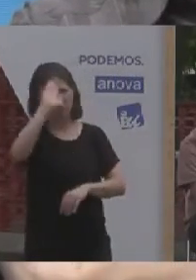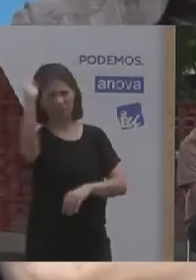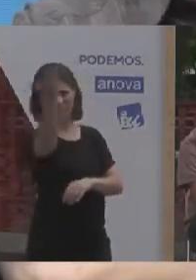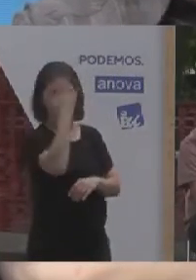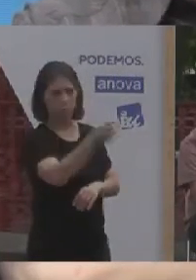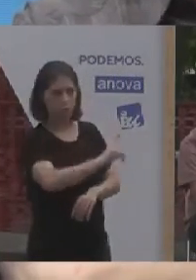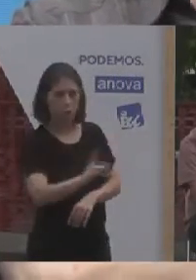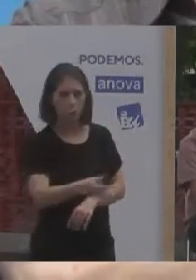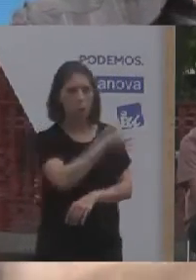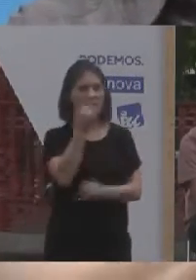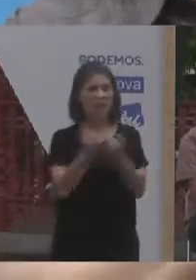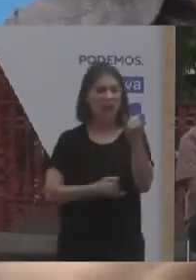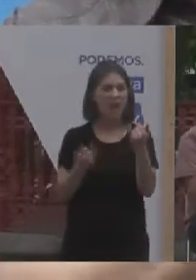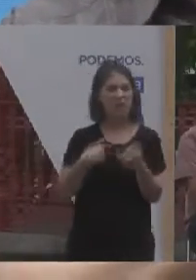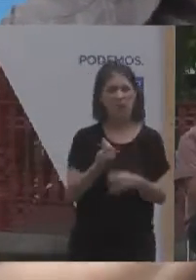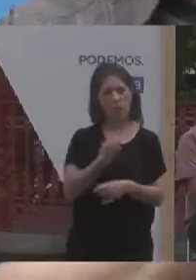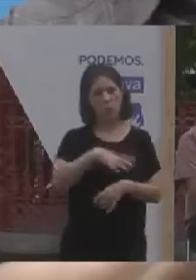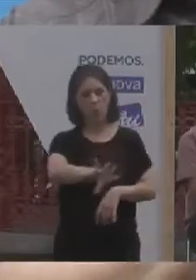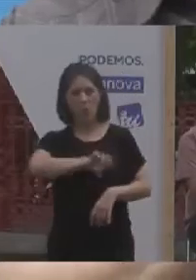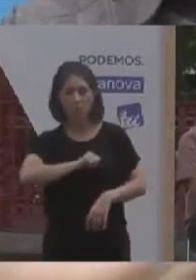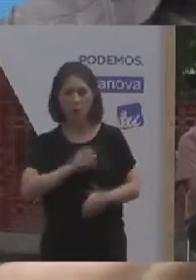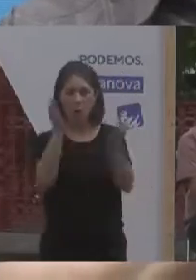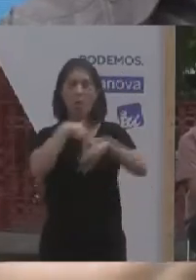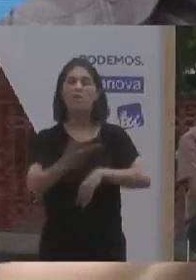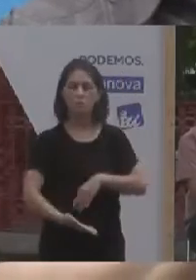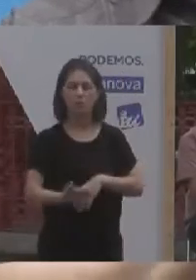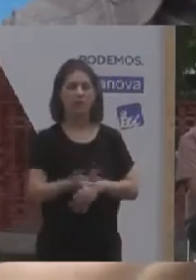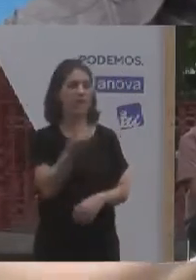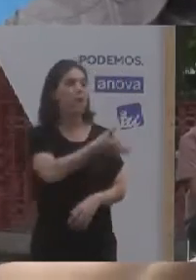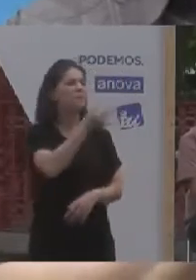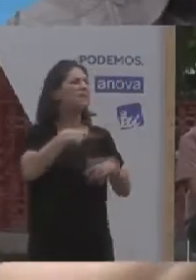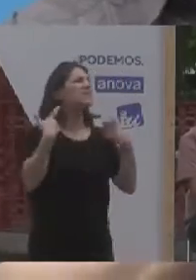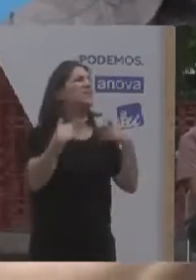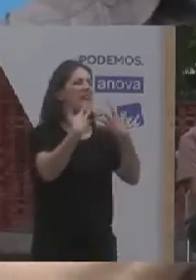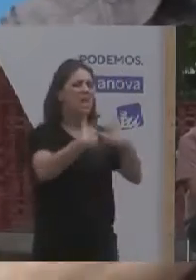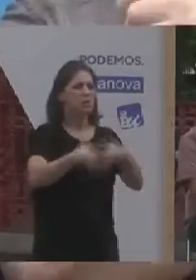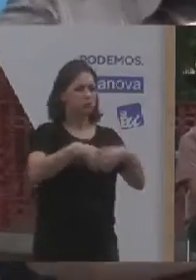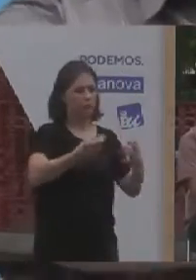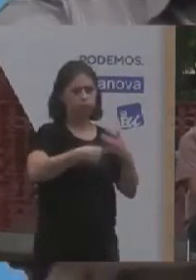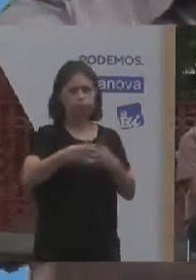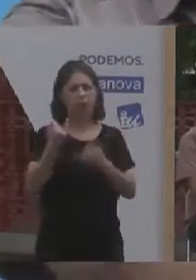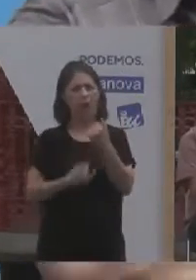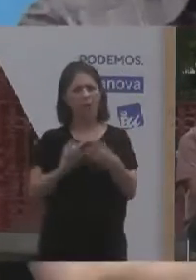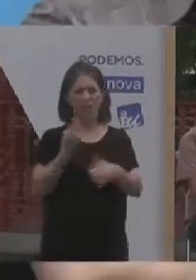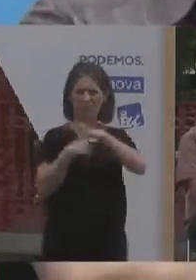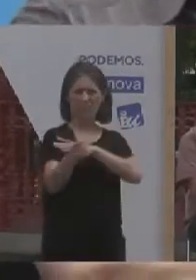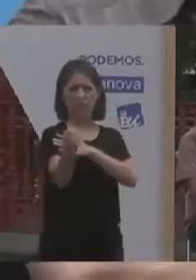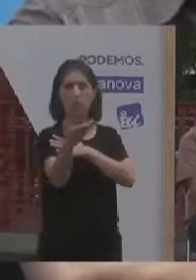non sean desertores do arado acomplexados como son eles, que non se vendan ás industrias e á distribución. Eso é